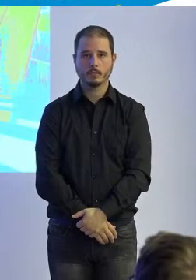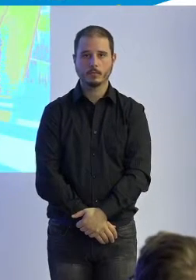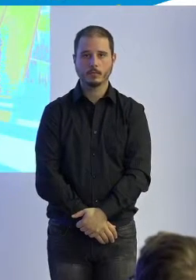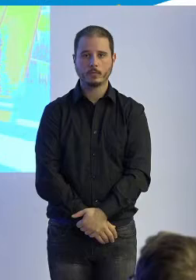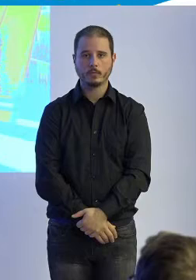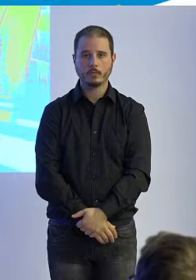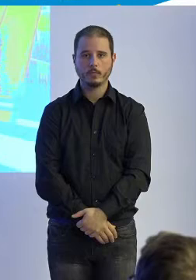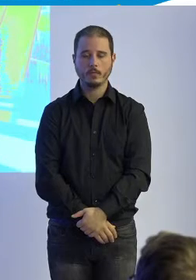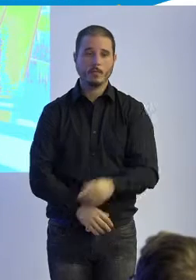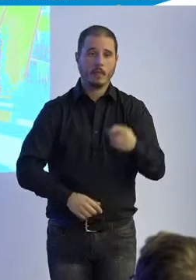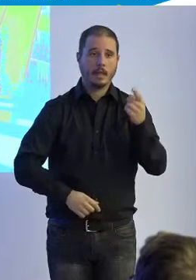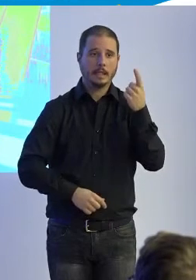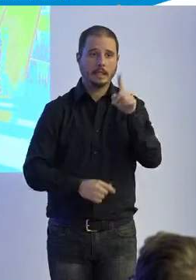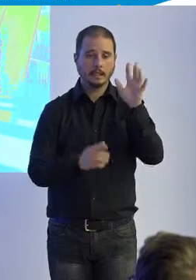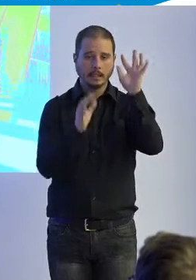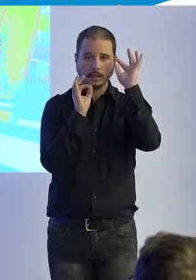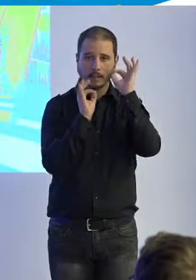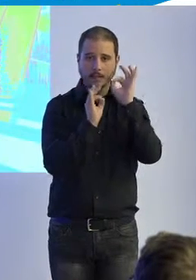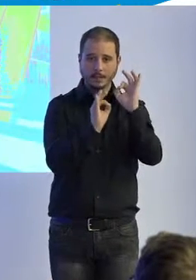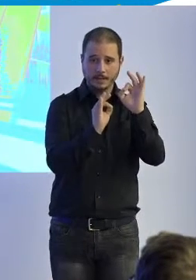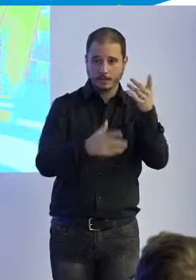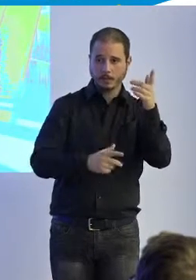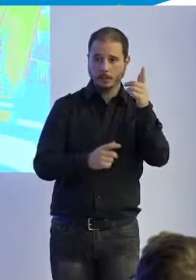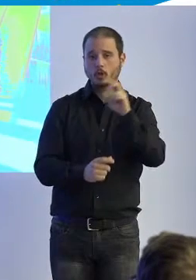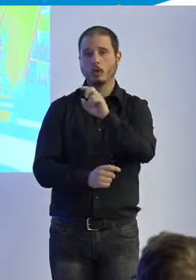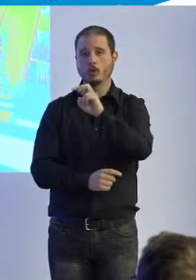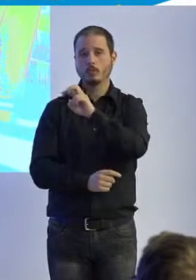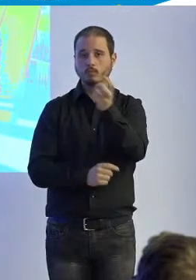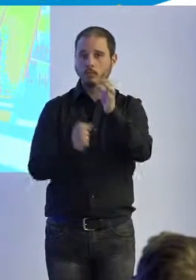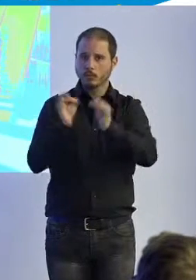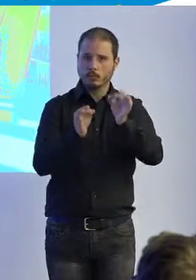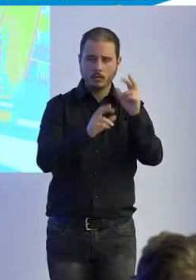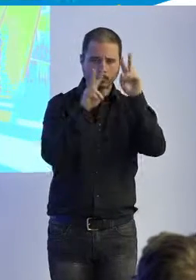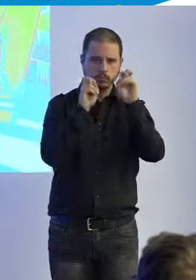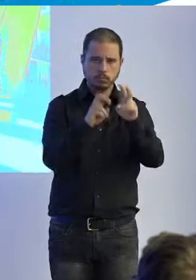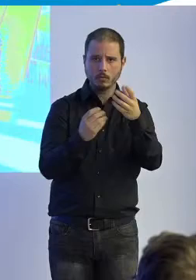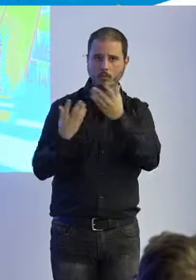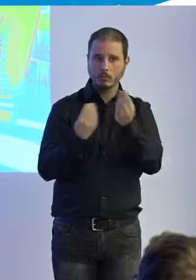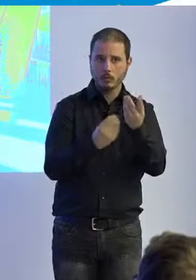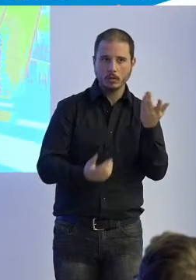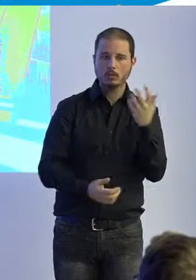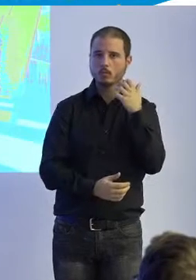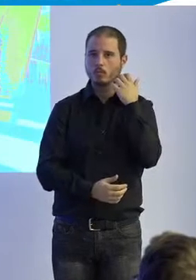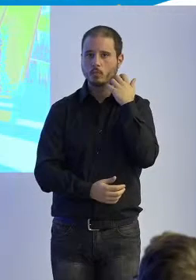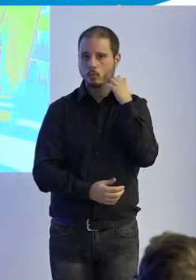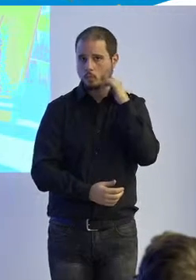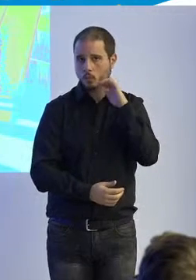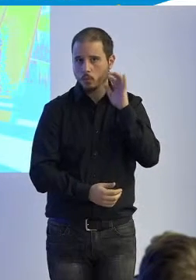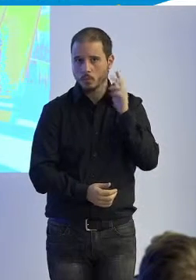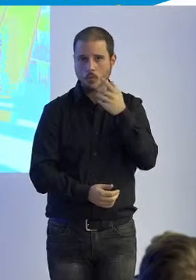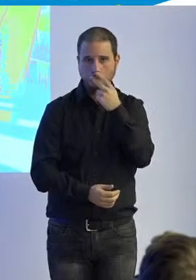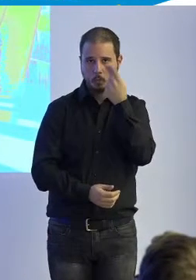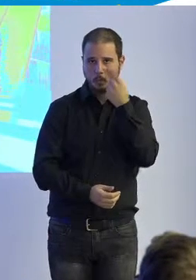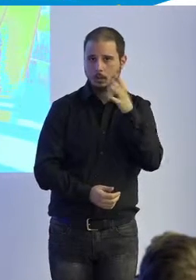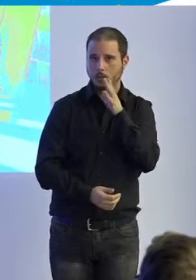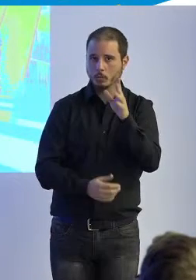Luego, precisamente, otra gente que está investigando bastante, porque lo curioso es que hay grupos de investigación sobre esto, y se está